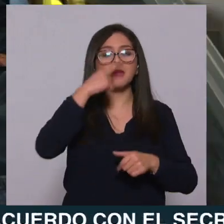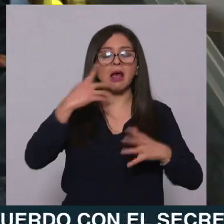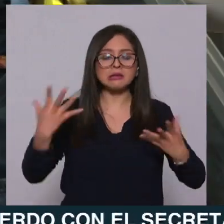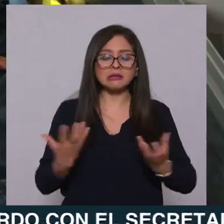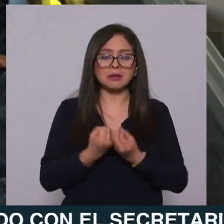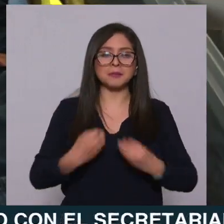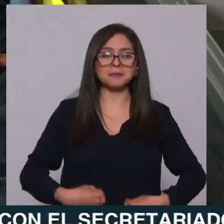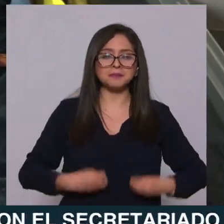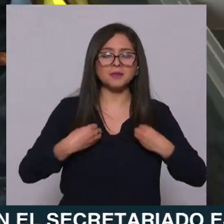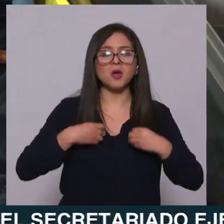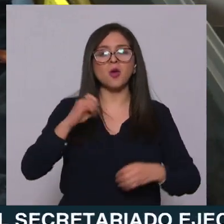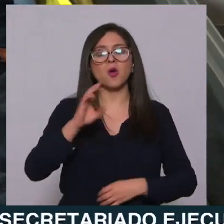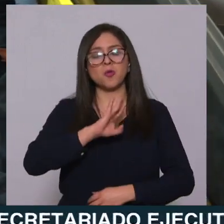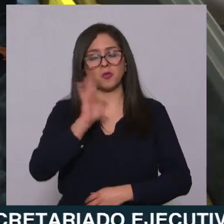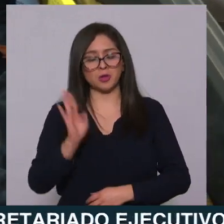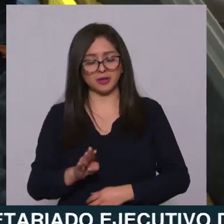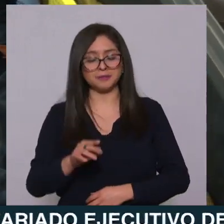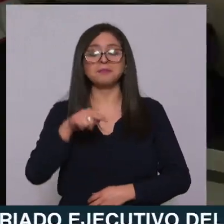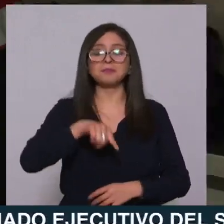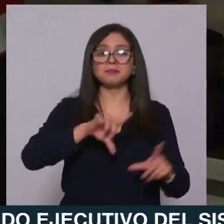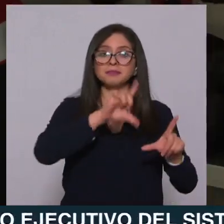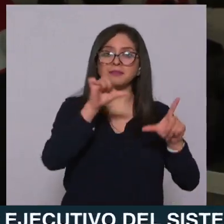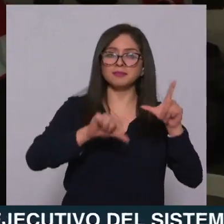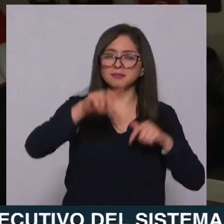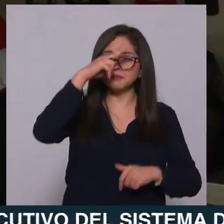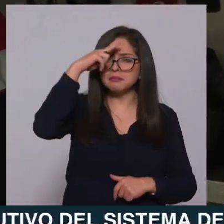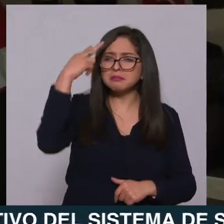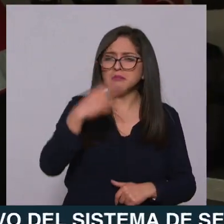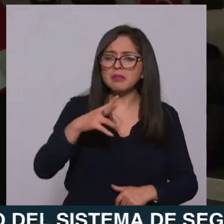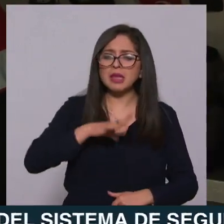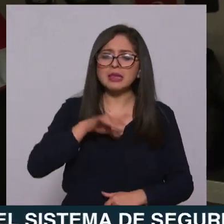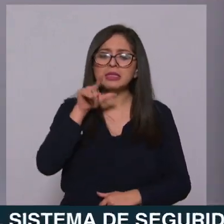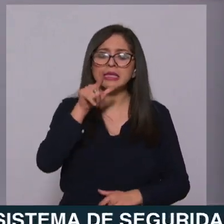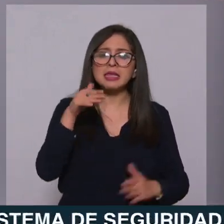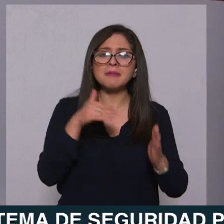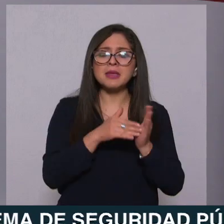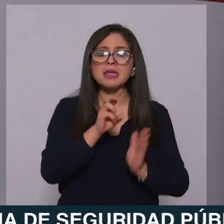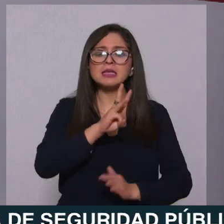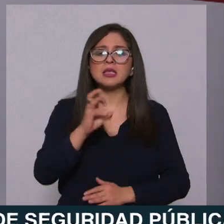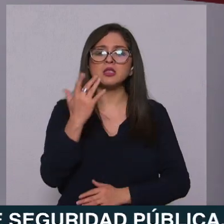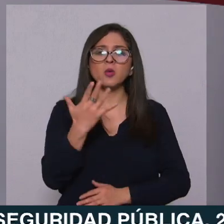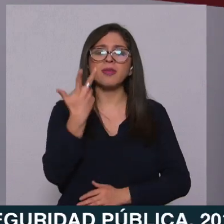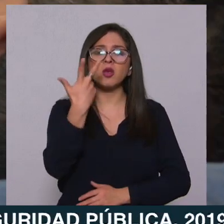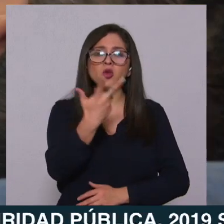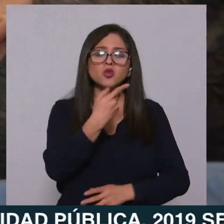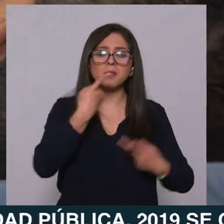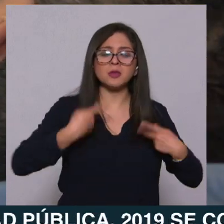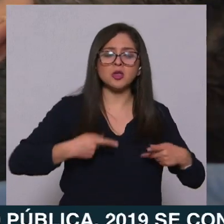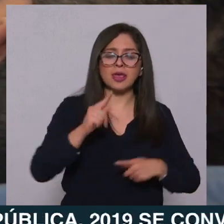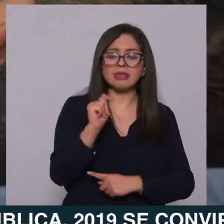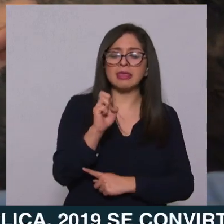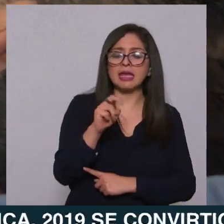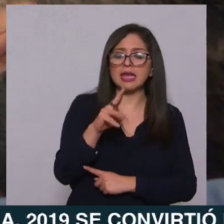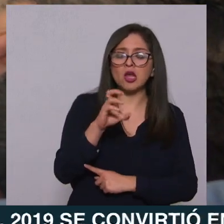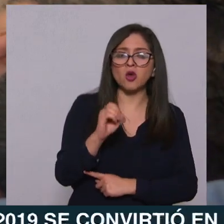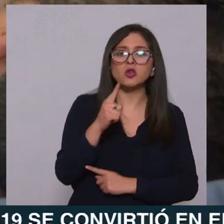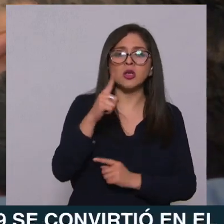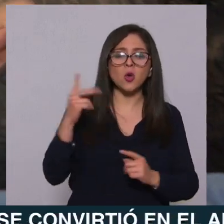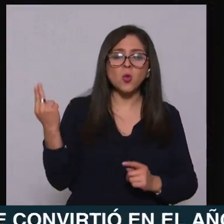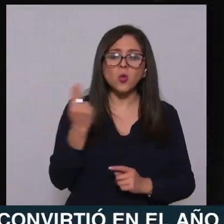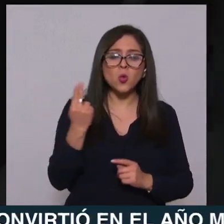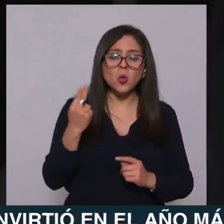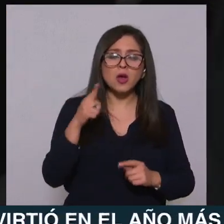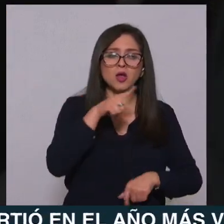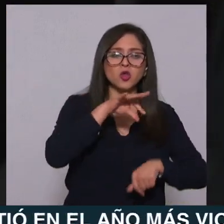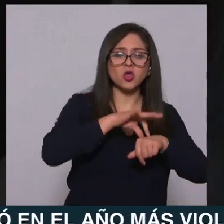muerte. A nivel nacional, la Cruz Roja Mexicana cuenta con 17.358 técnicos en urgencias médicas,